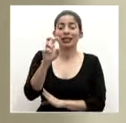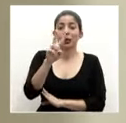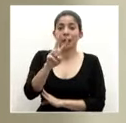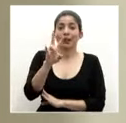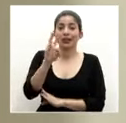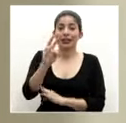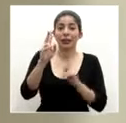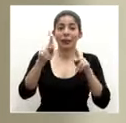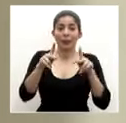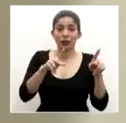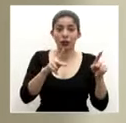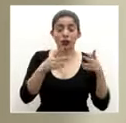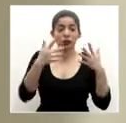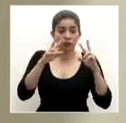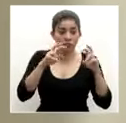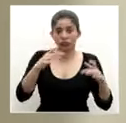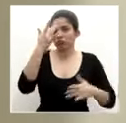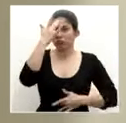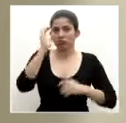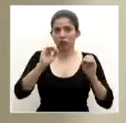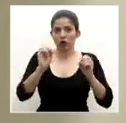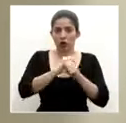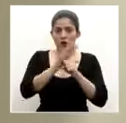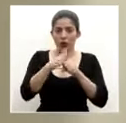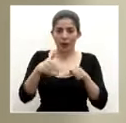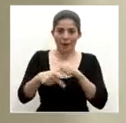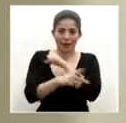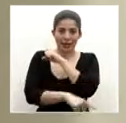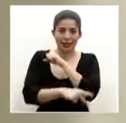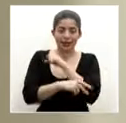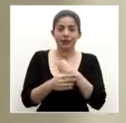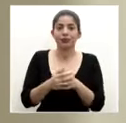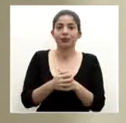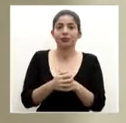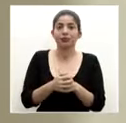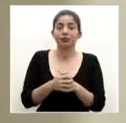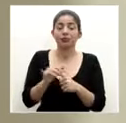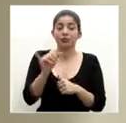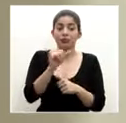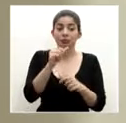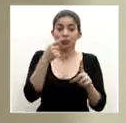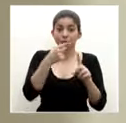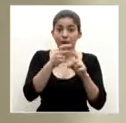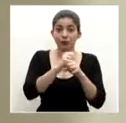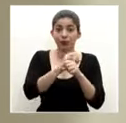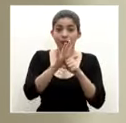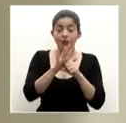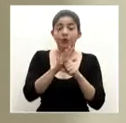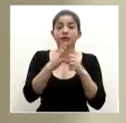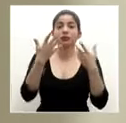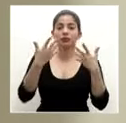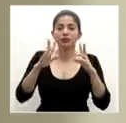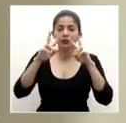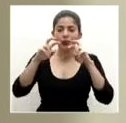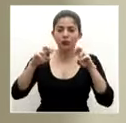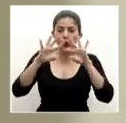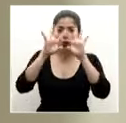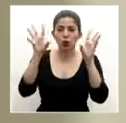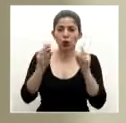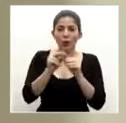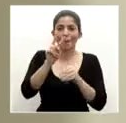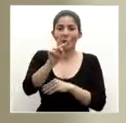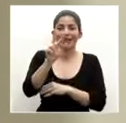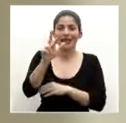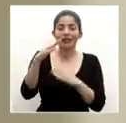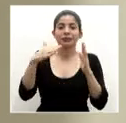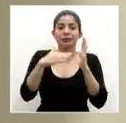15.627 personas por COVID-19 en nuestro país y para esta misma causa del COVID-19 se han procesado un total de